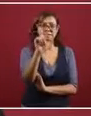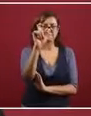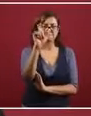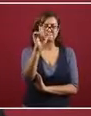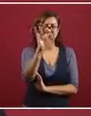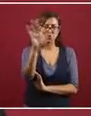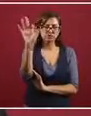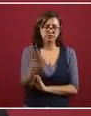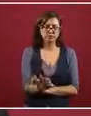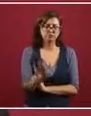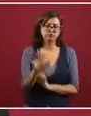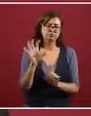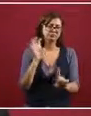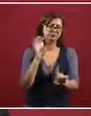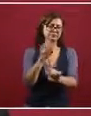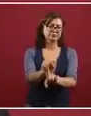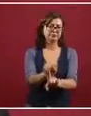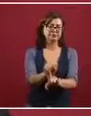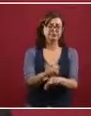programa